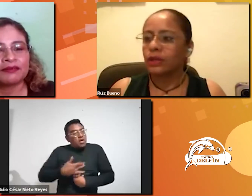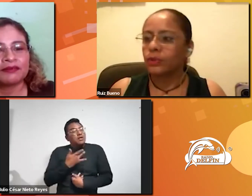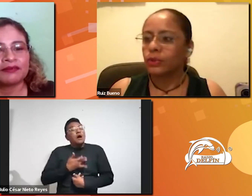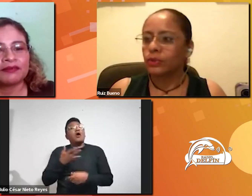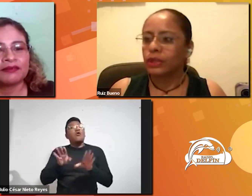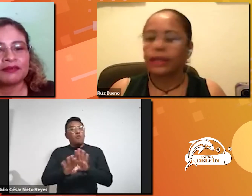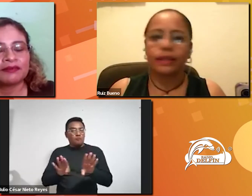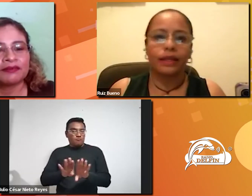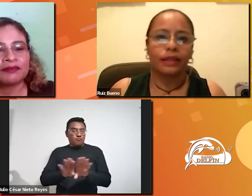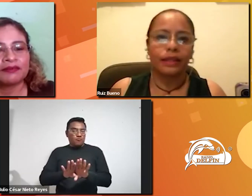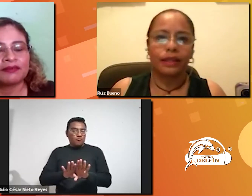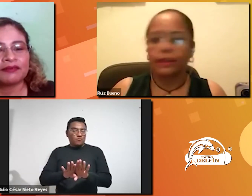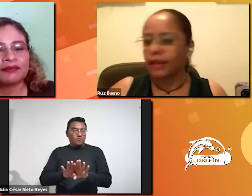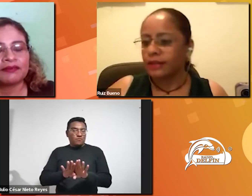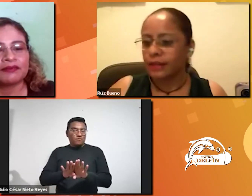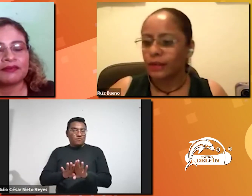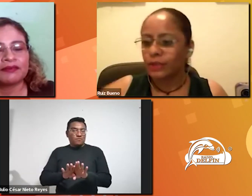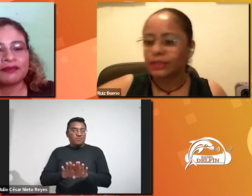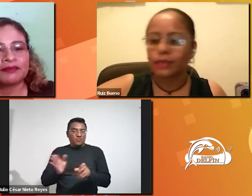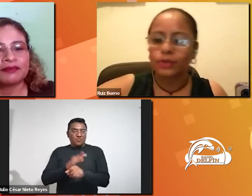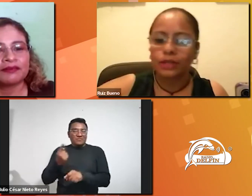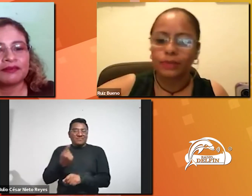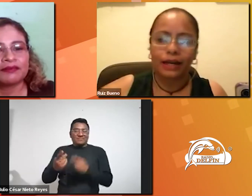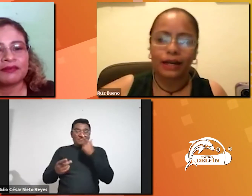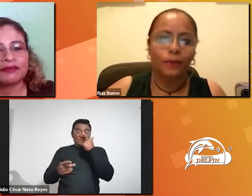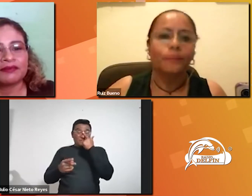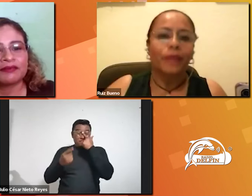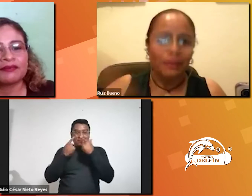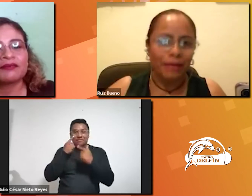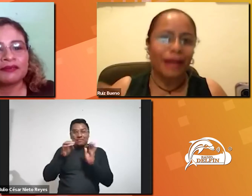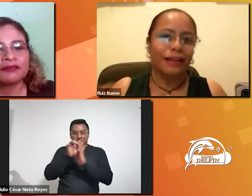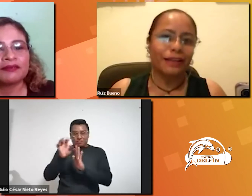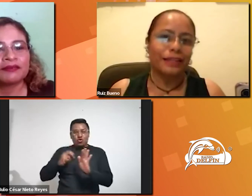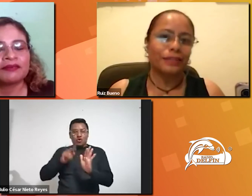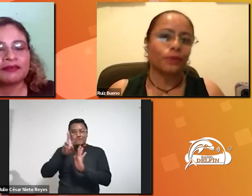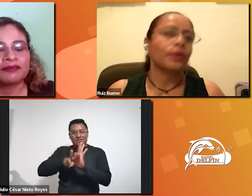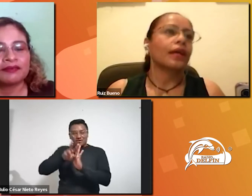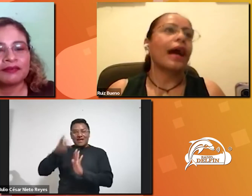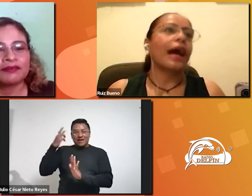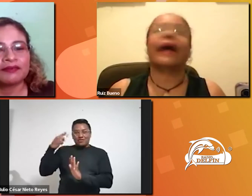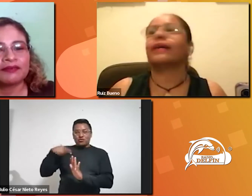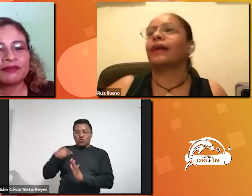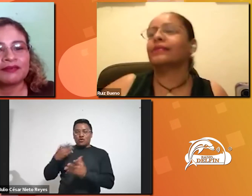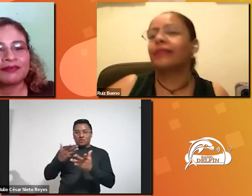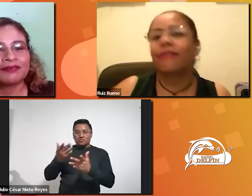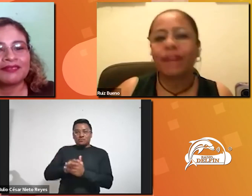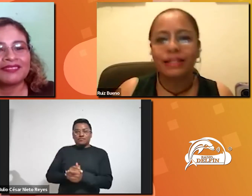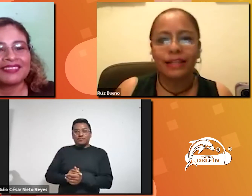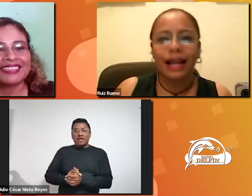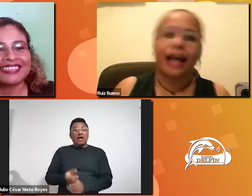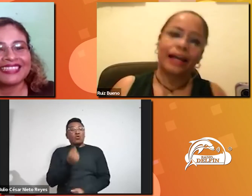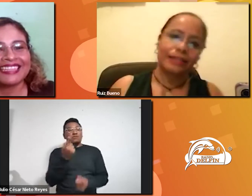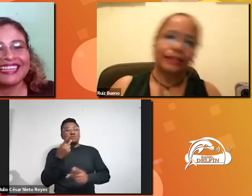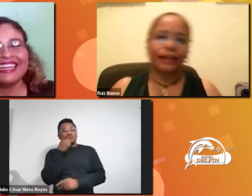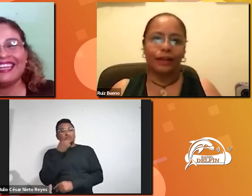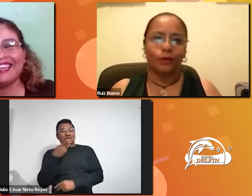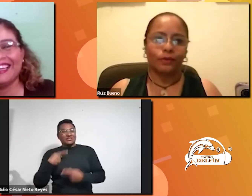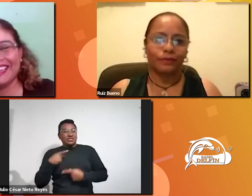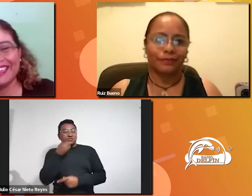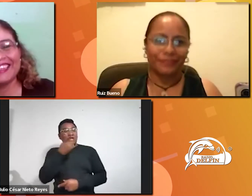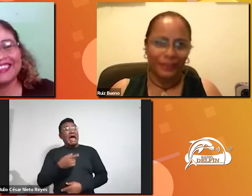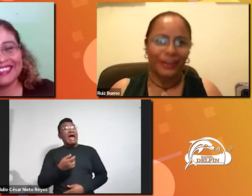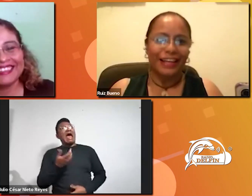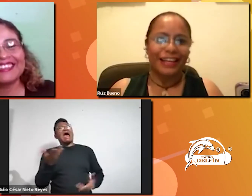Cuando he tenido oportunidad de hacer algunas cápsulas para radio, me han dicho, así de fácil, ajá, sí te